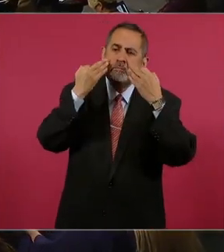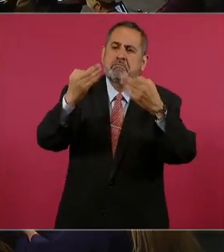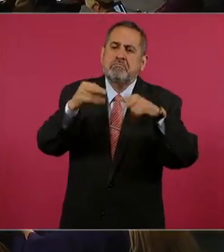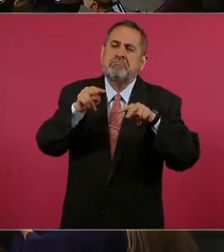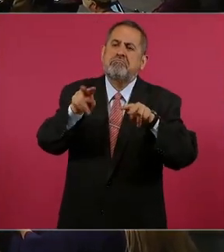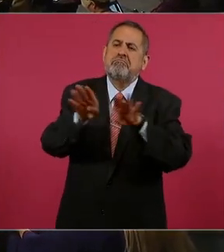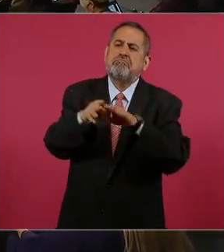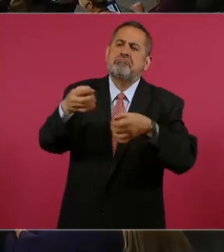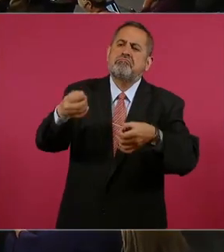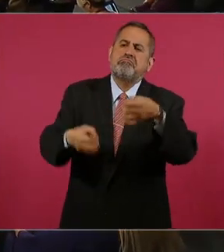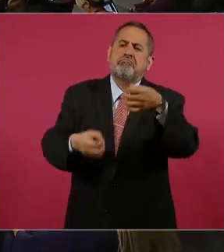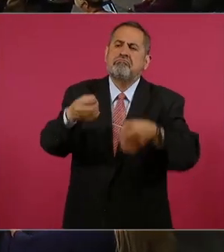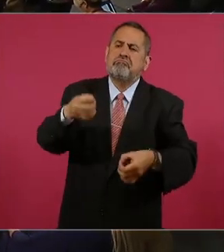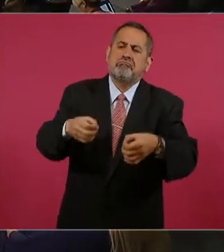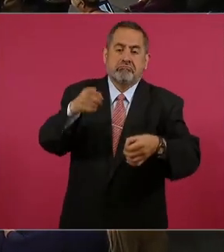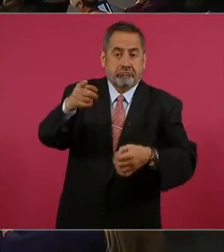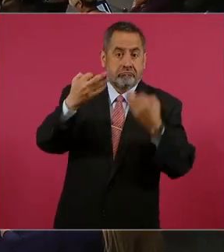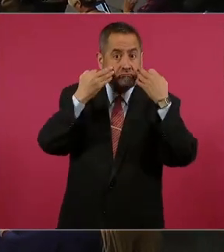del juicio.